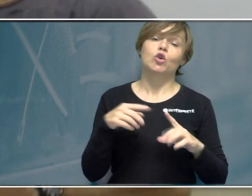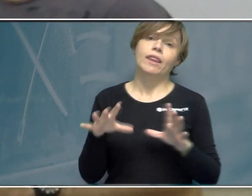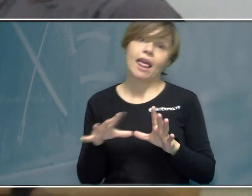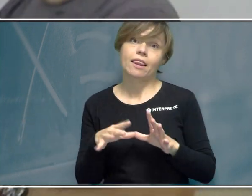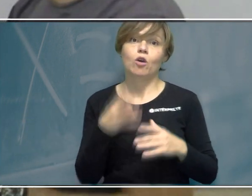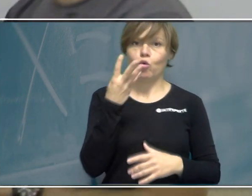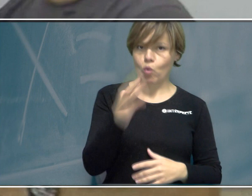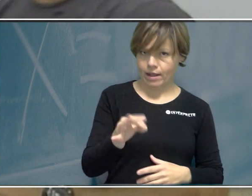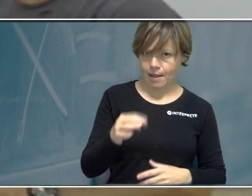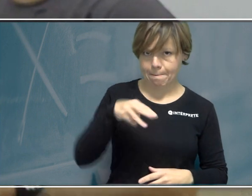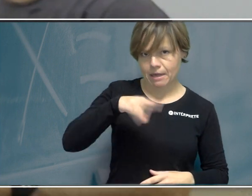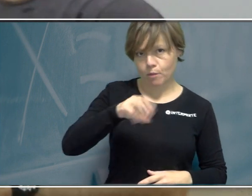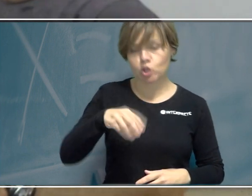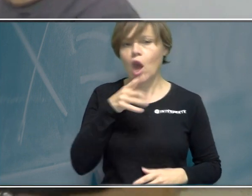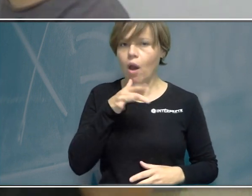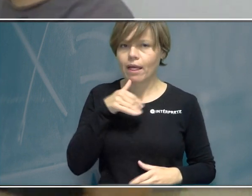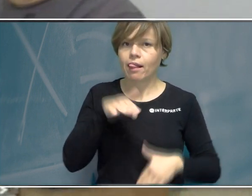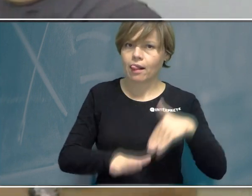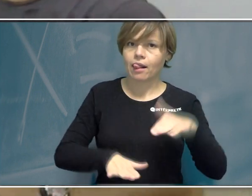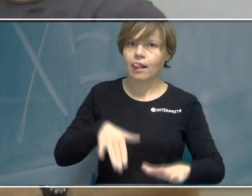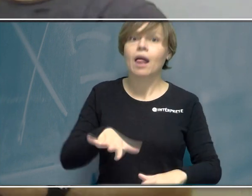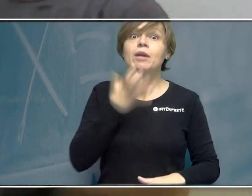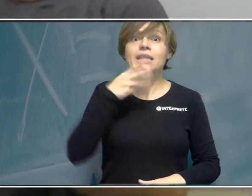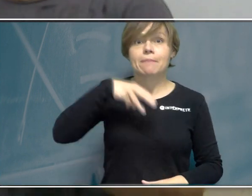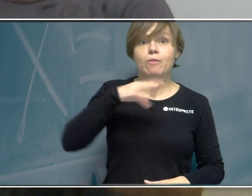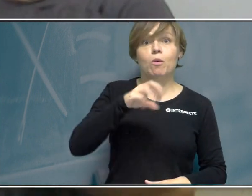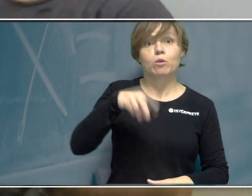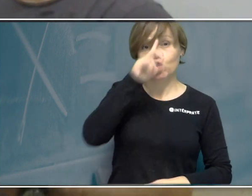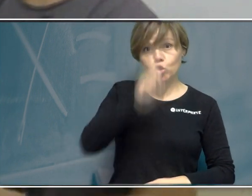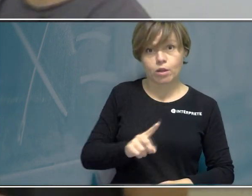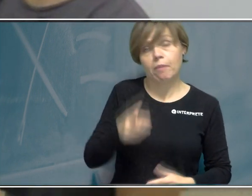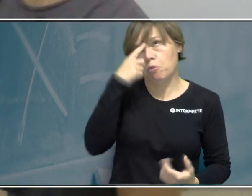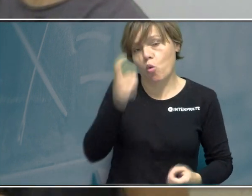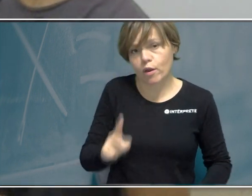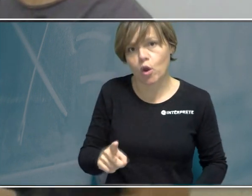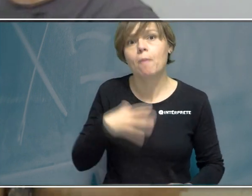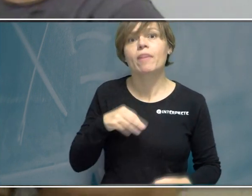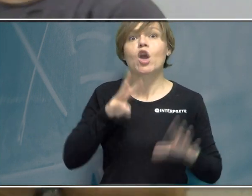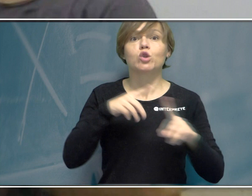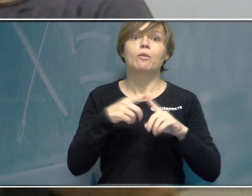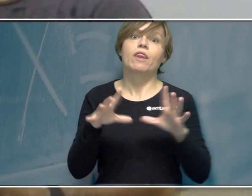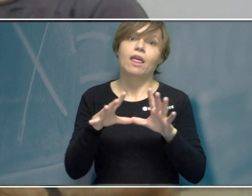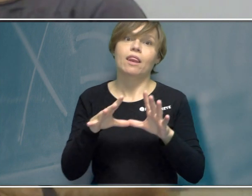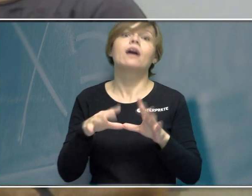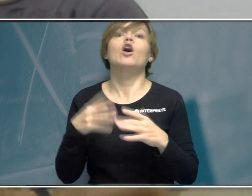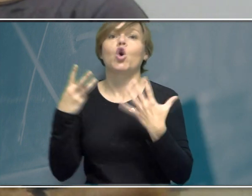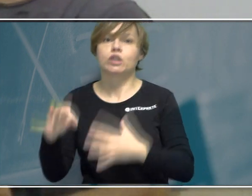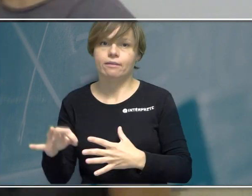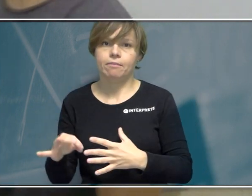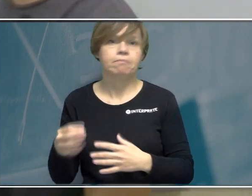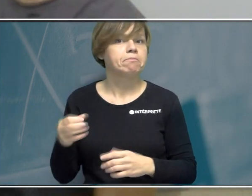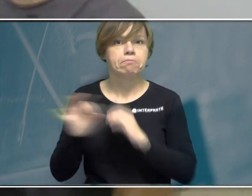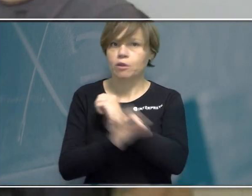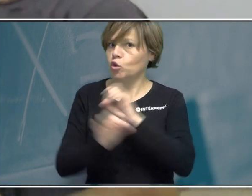40. Le voy a hacer ahora despacito, pero si no sabéis hacer el mínimo común múltiplo o no os acordáis, podéis hacer 8 por 10, 80. Daría igual el